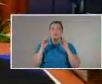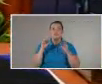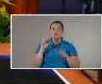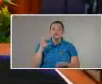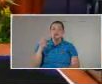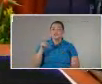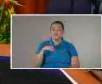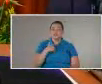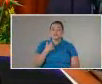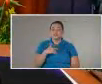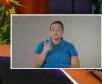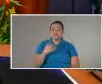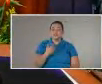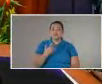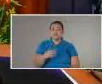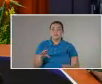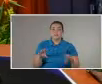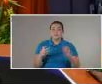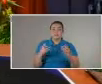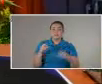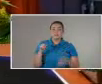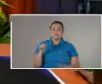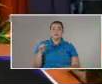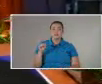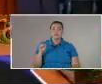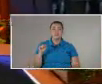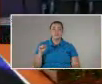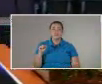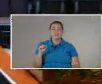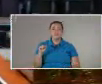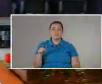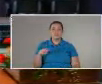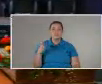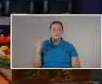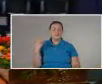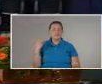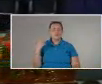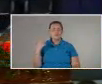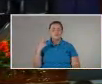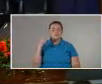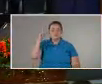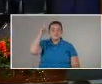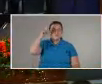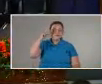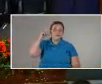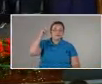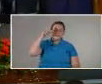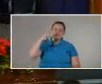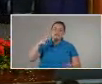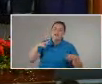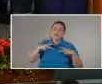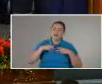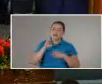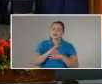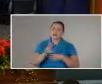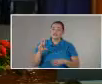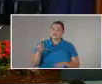que hubiese sido una locura. Esto que pasó no lo puedo ni explicar, y claro, hay cosas que no se pueden explicar.